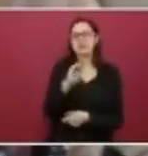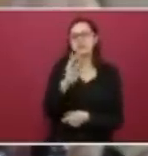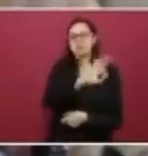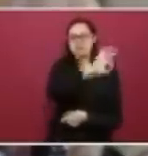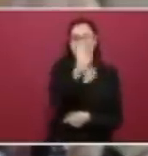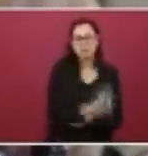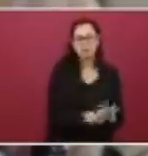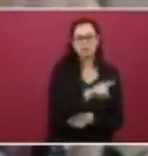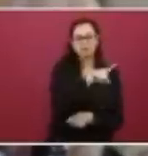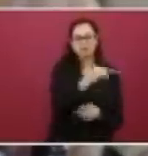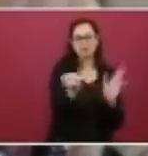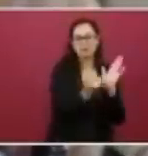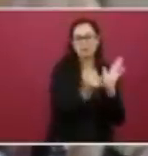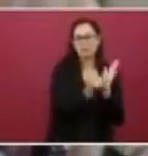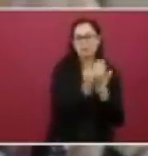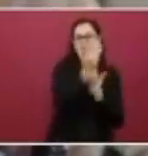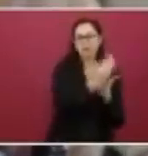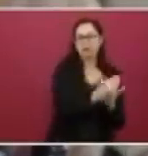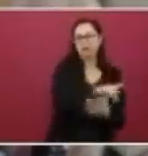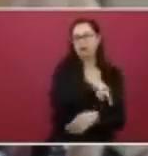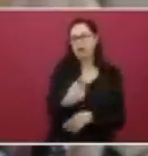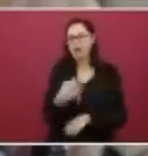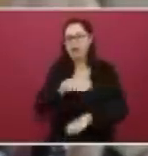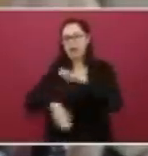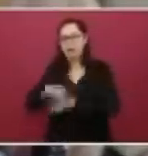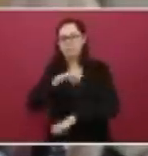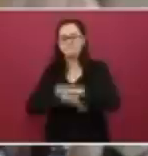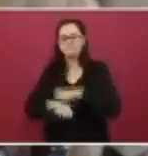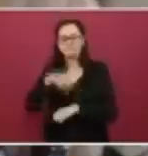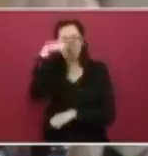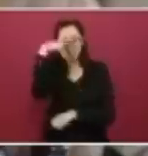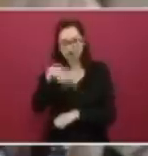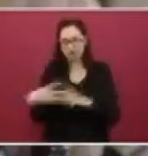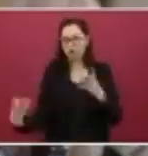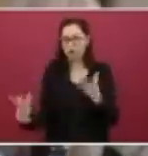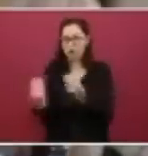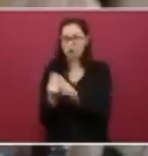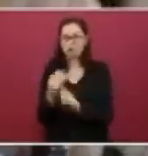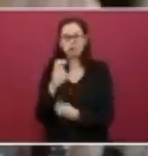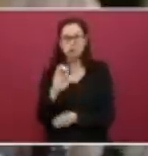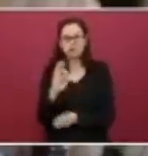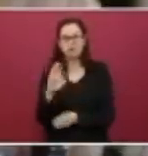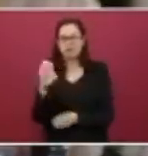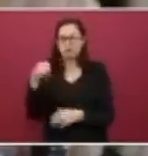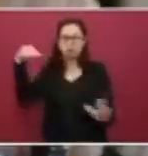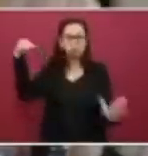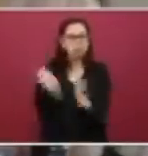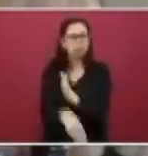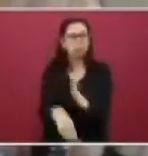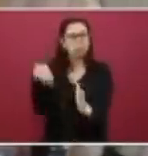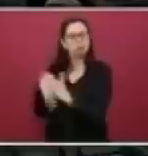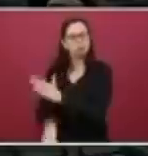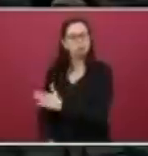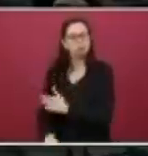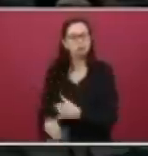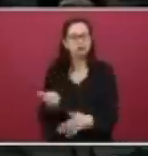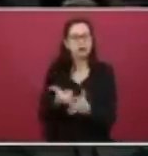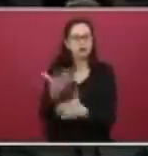mexicanas que trabajaban para cf hayan cerrado sus puertas quisiera saber su respuesta